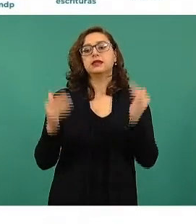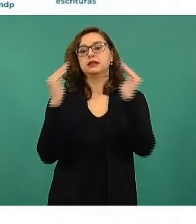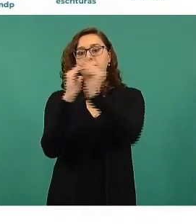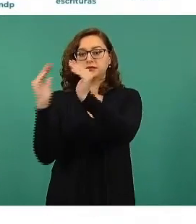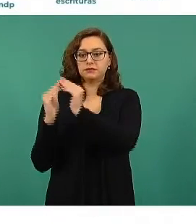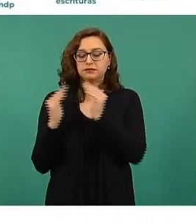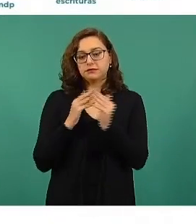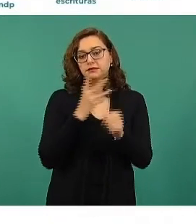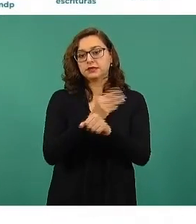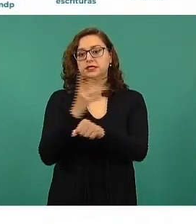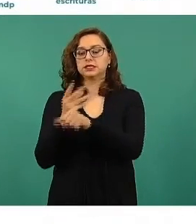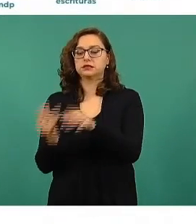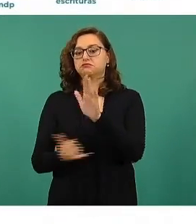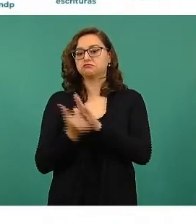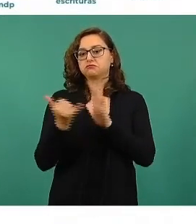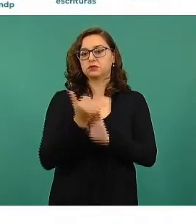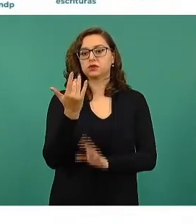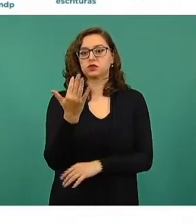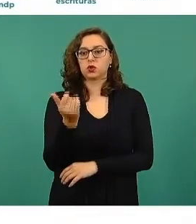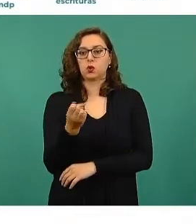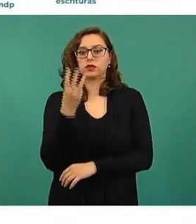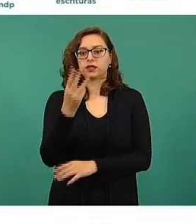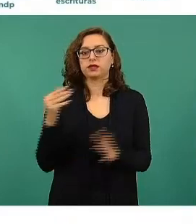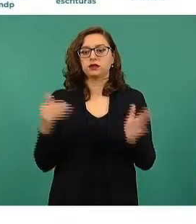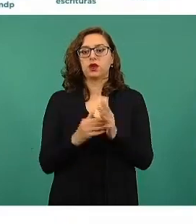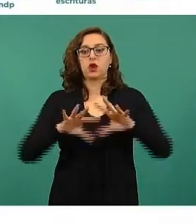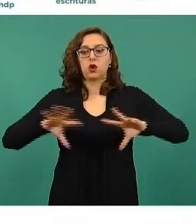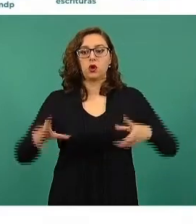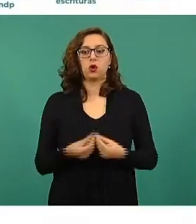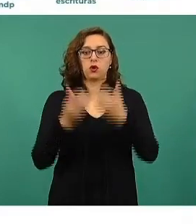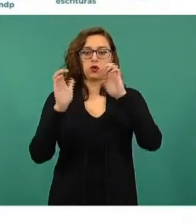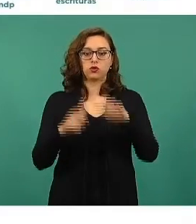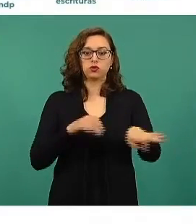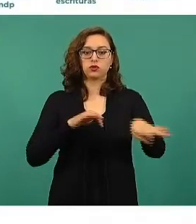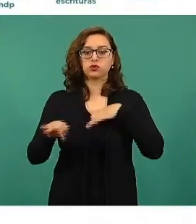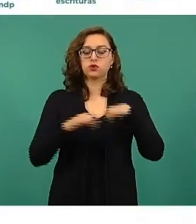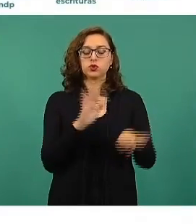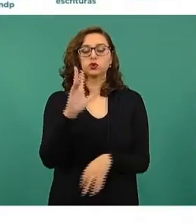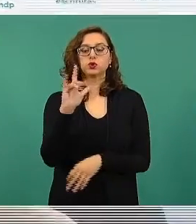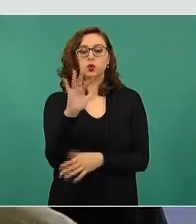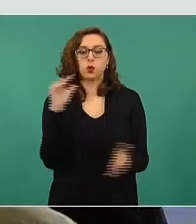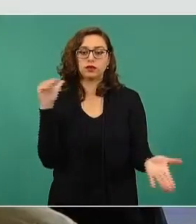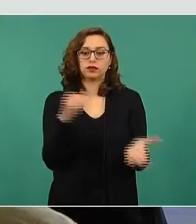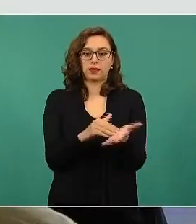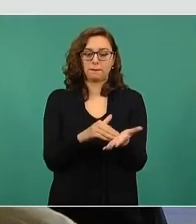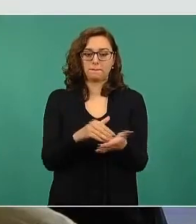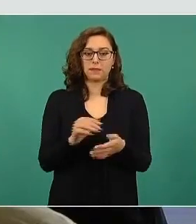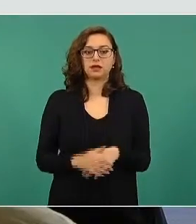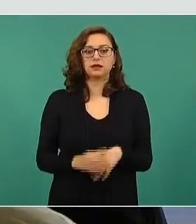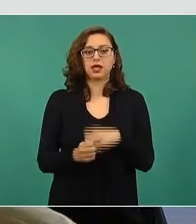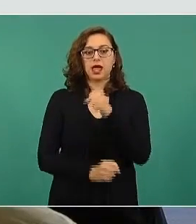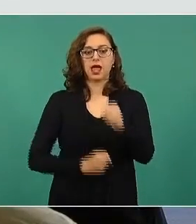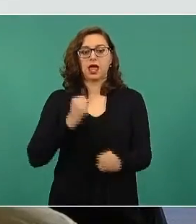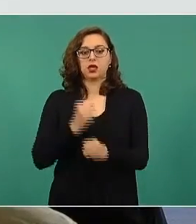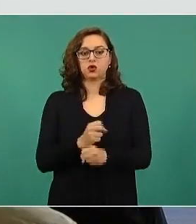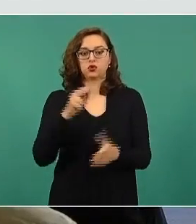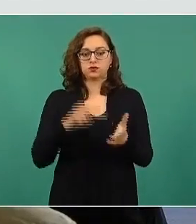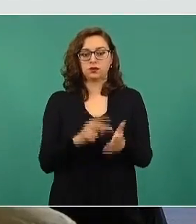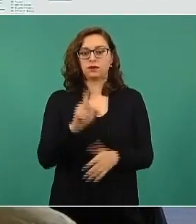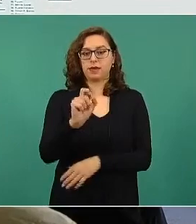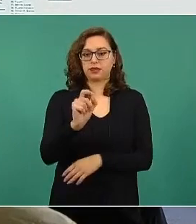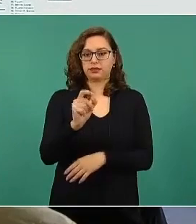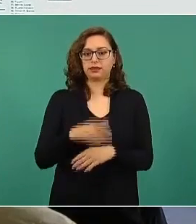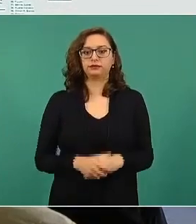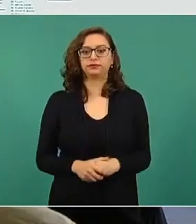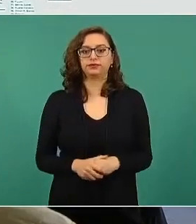acciones de vivienda y un conjunto de empleos estimados en el orden de 50.000 empleos en el año 2020.